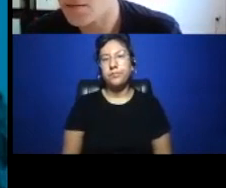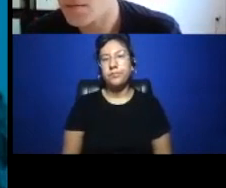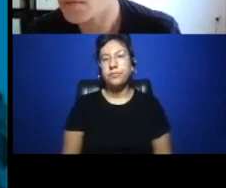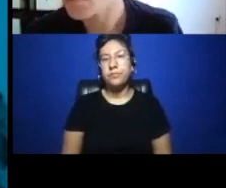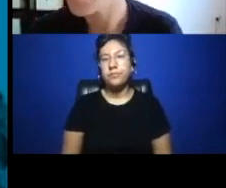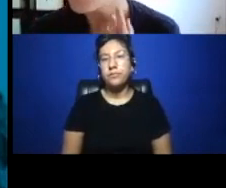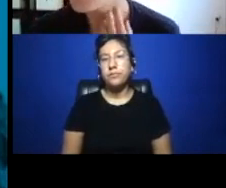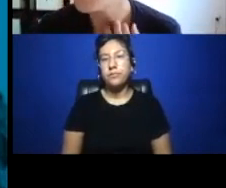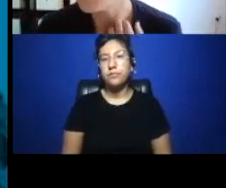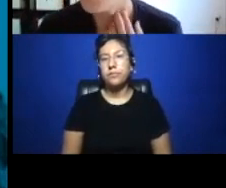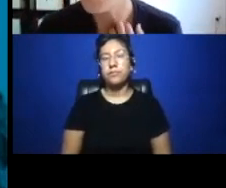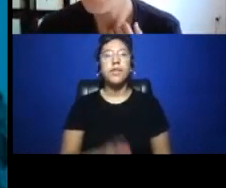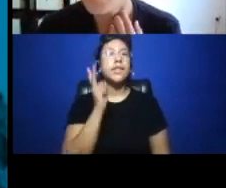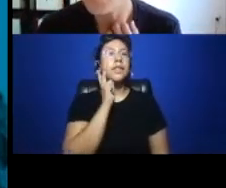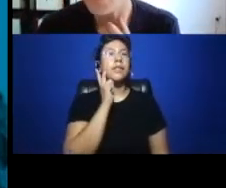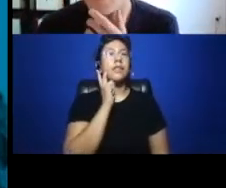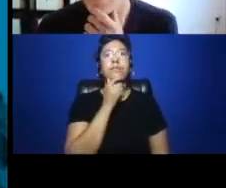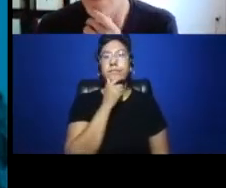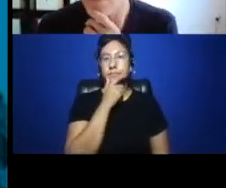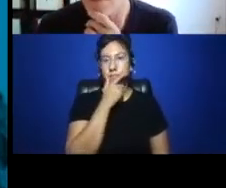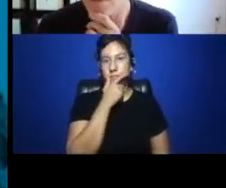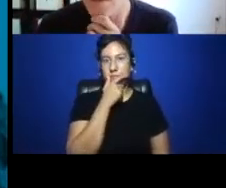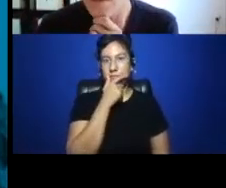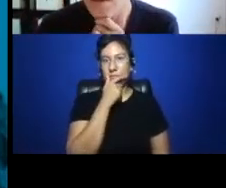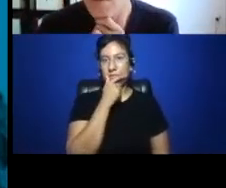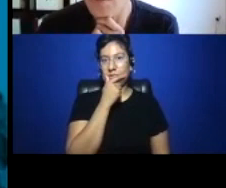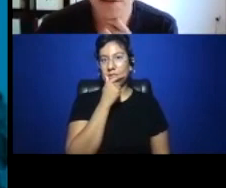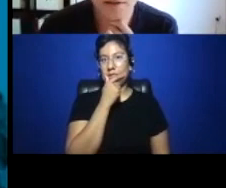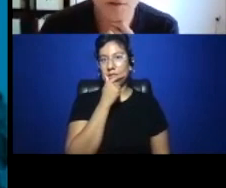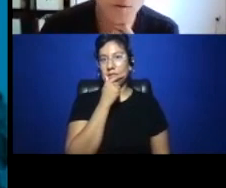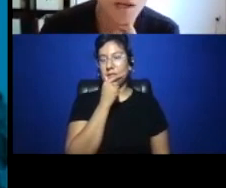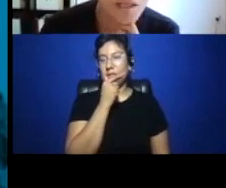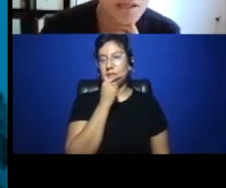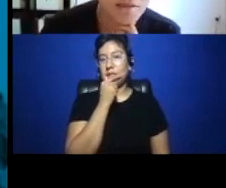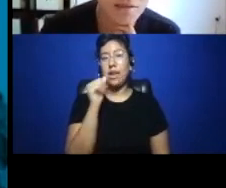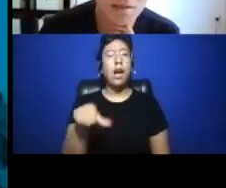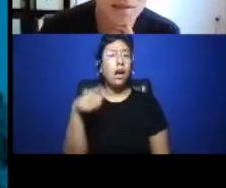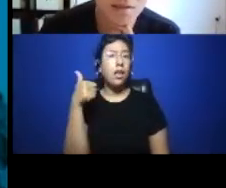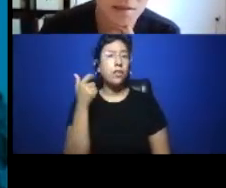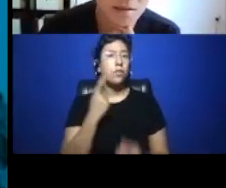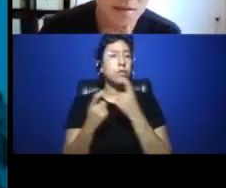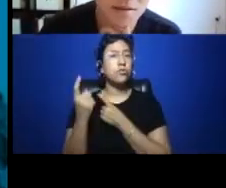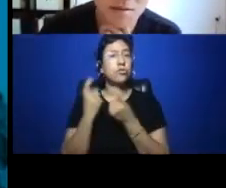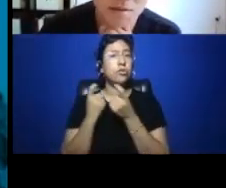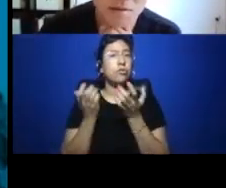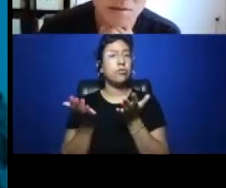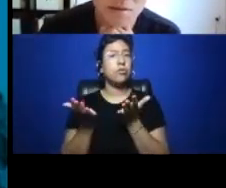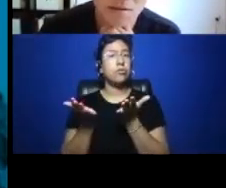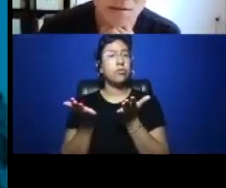see. Okay, vamos a ver. Other question. ¿Alguna otra